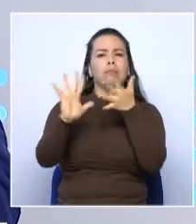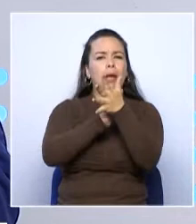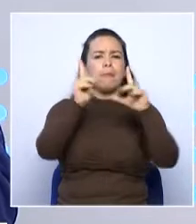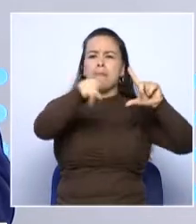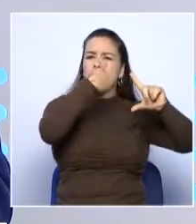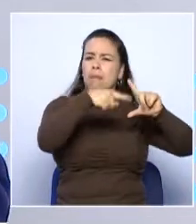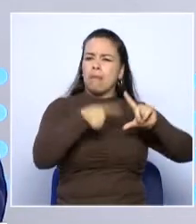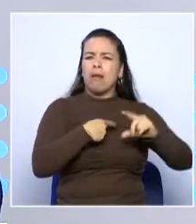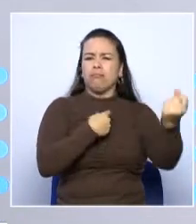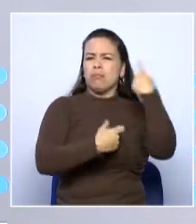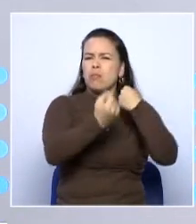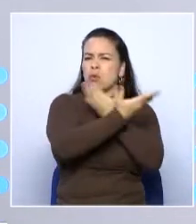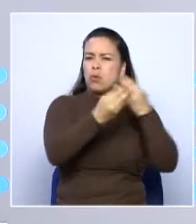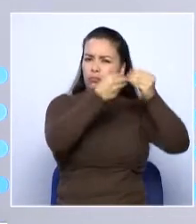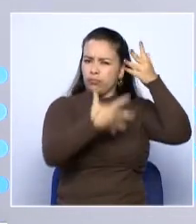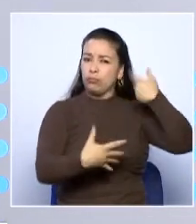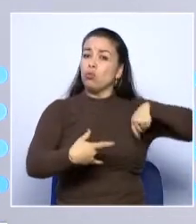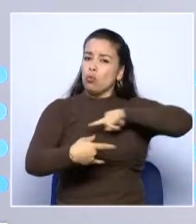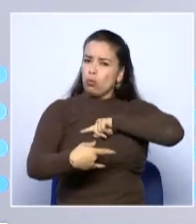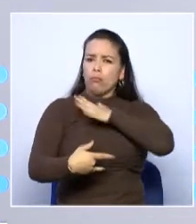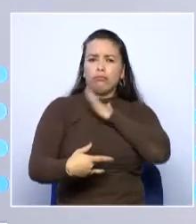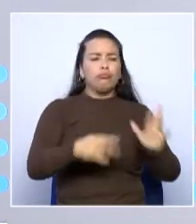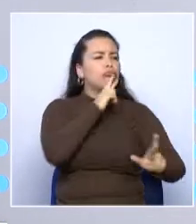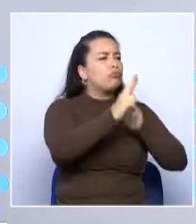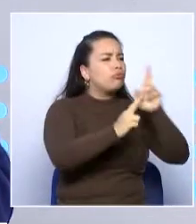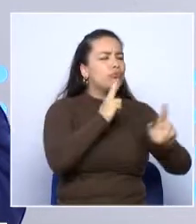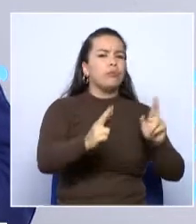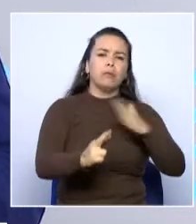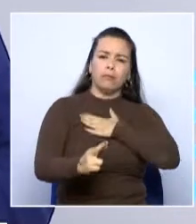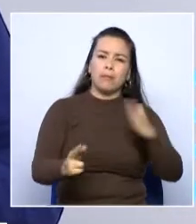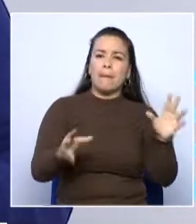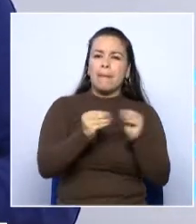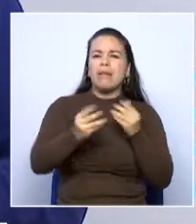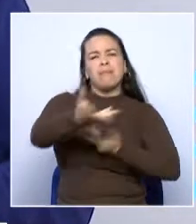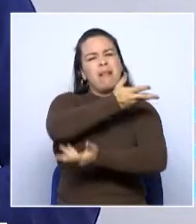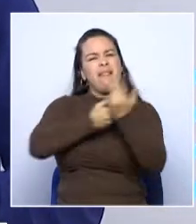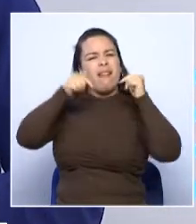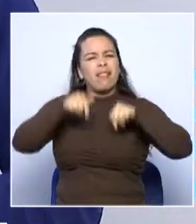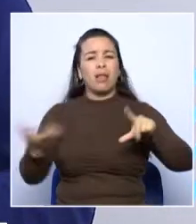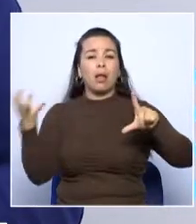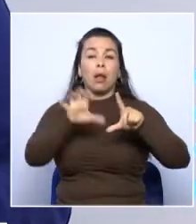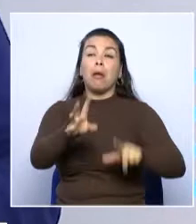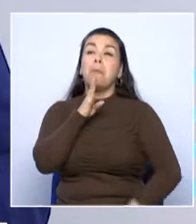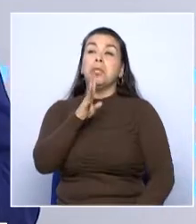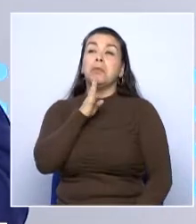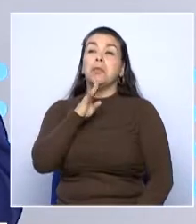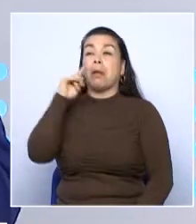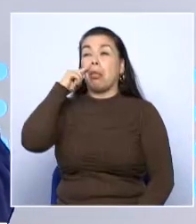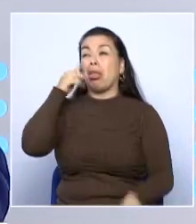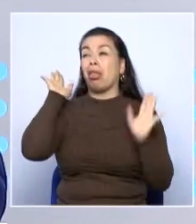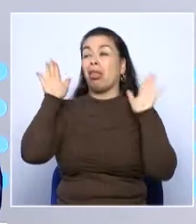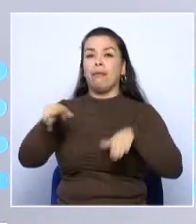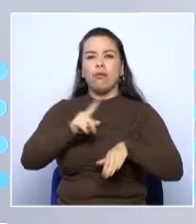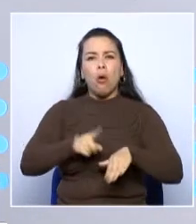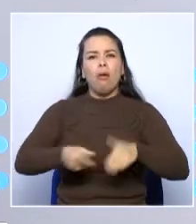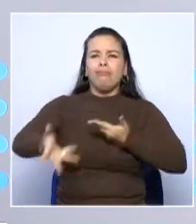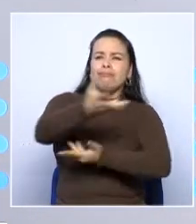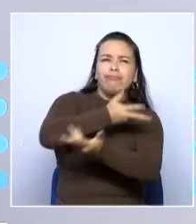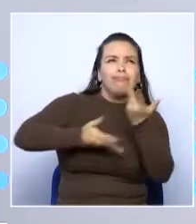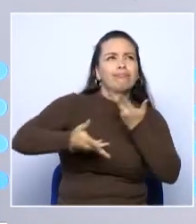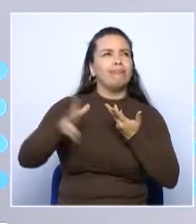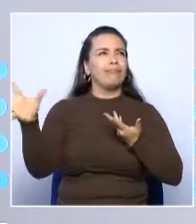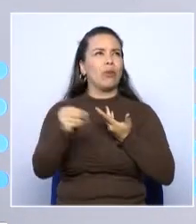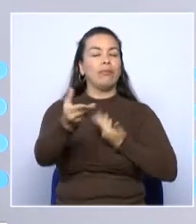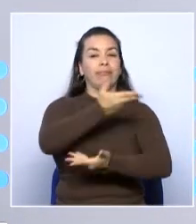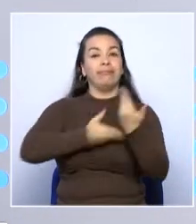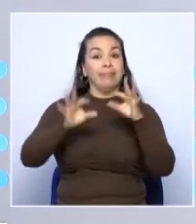sus preguntas y nosotros tener nuestras respuestas y poder hacer de este programa algo más directo con todos